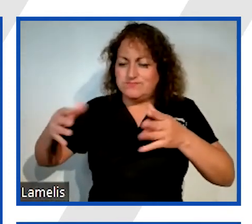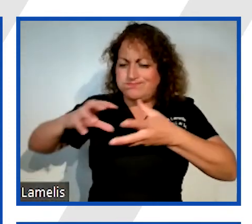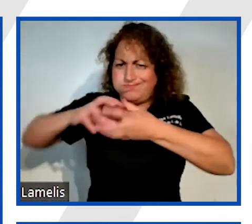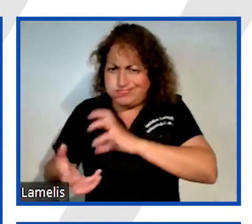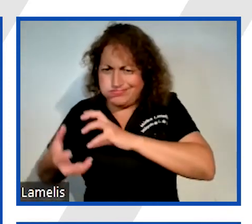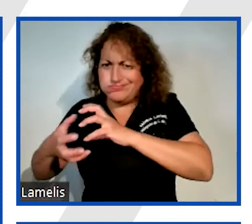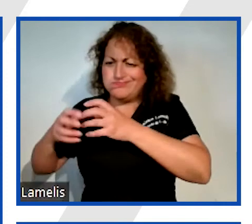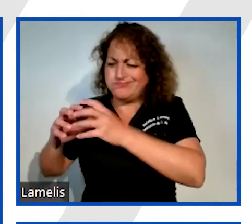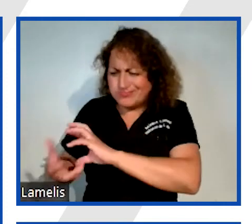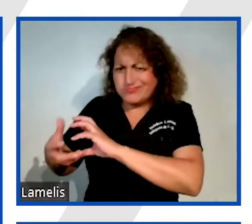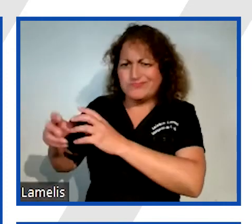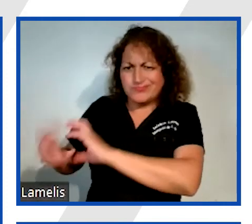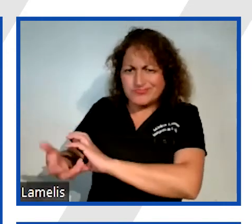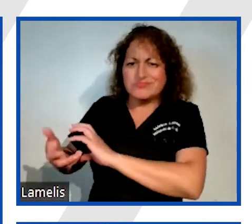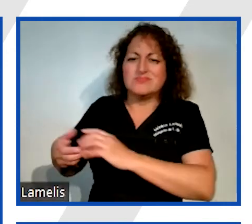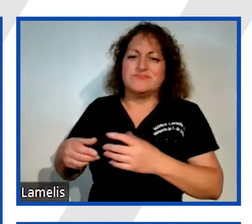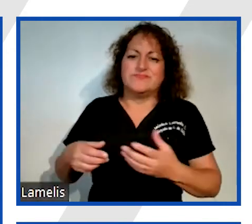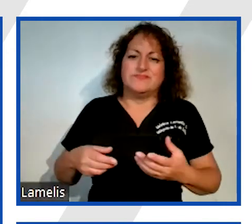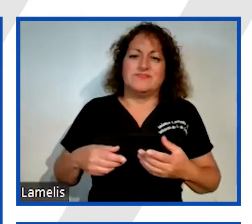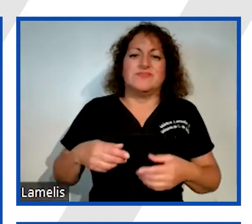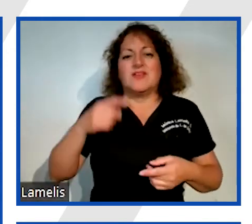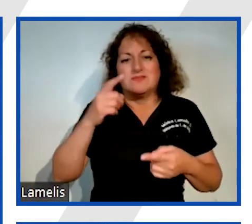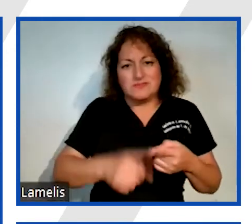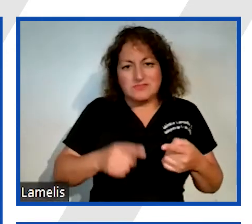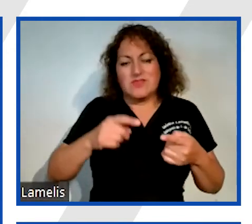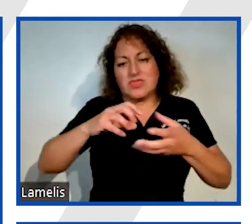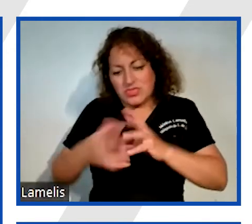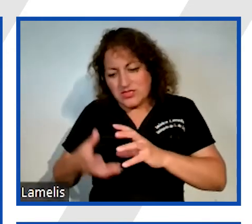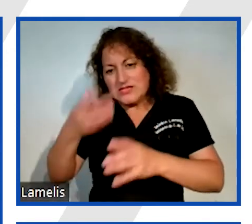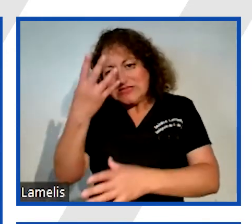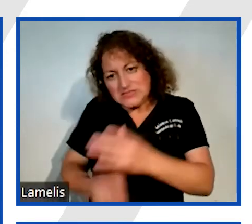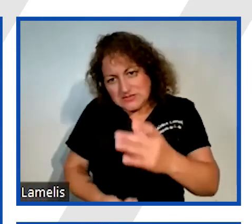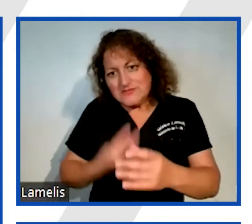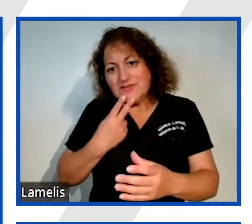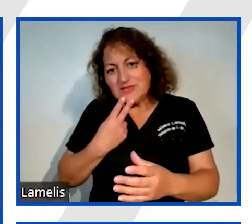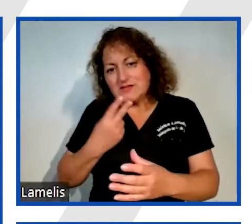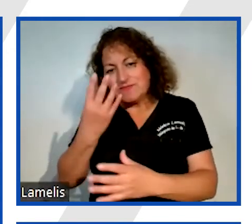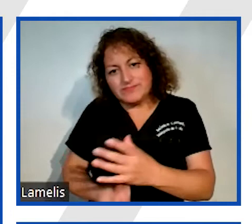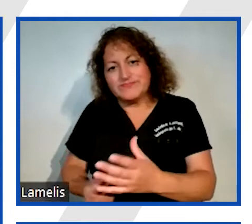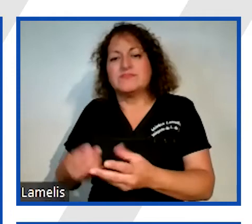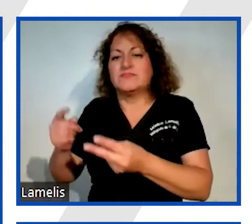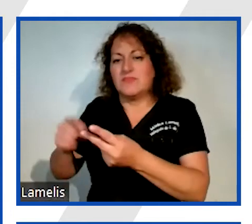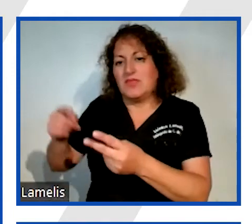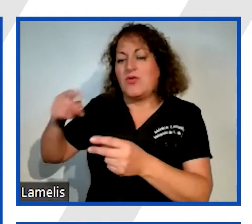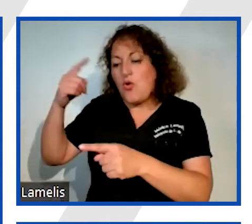una extinción masiva tras otra porque resulta que justo va a poner